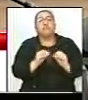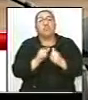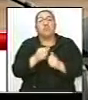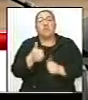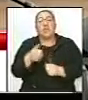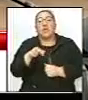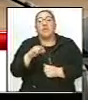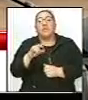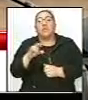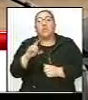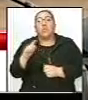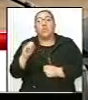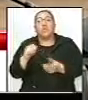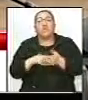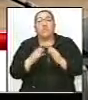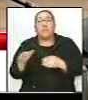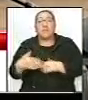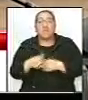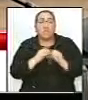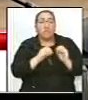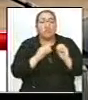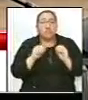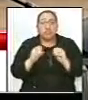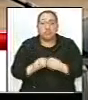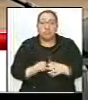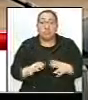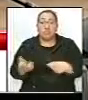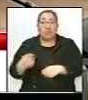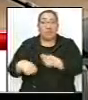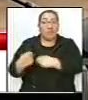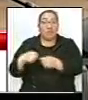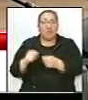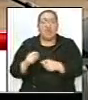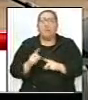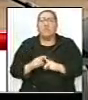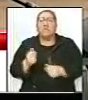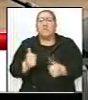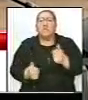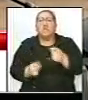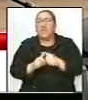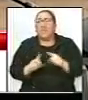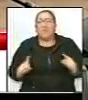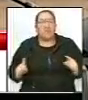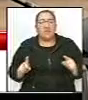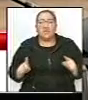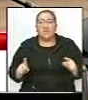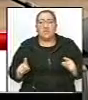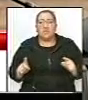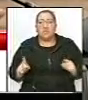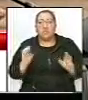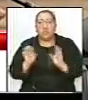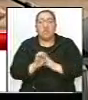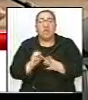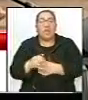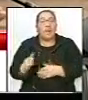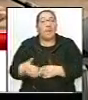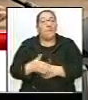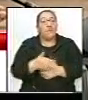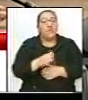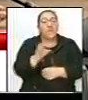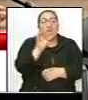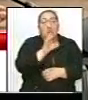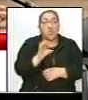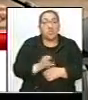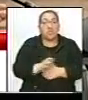acuicultura. Entonces, ¿qué es lo que tenemos? ¿Cuál es la diferencia en la pesca de la costa con la